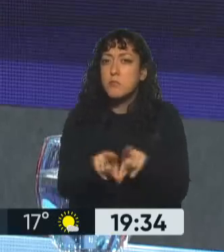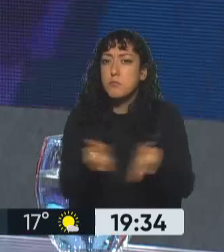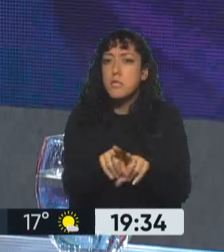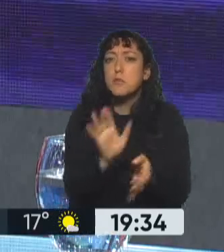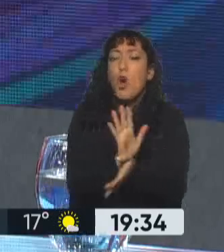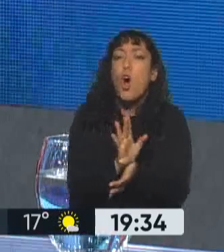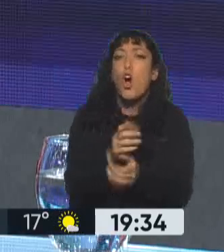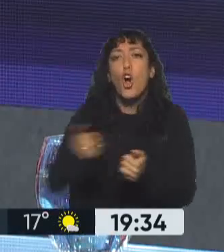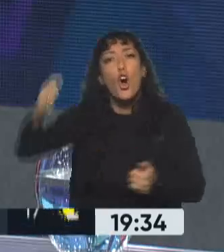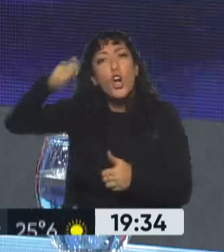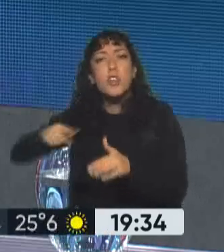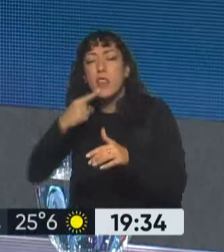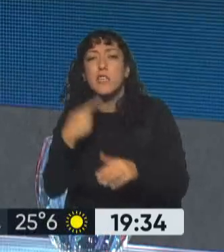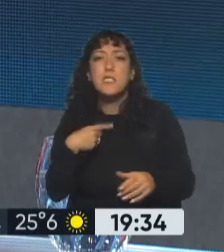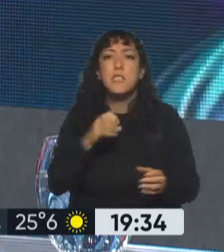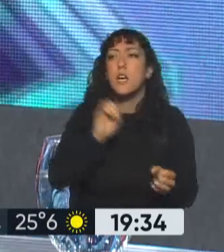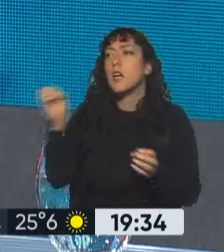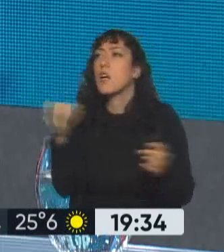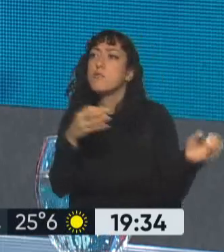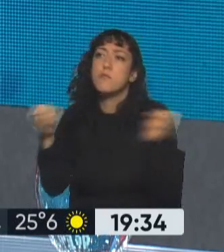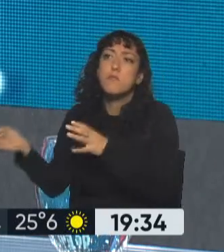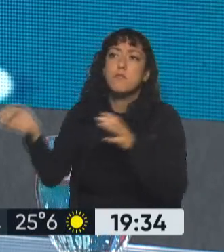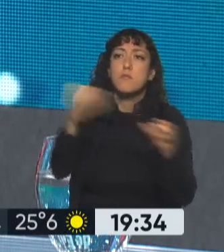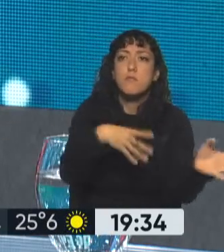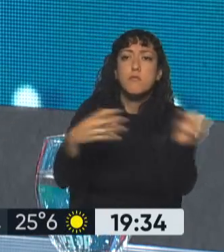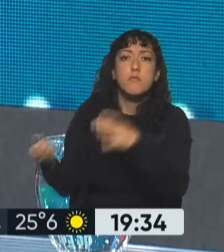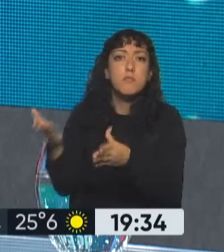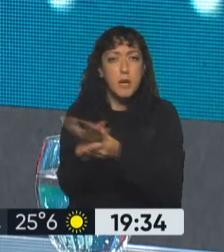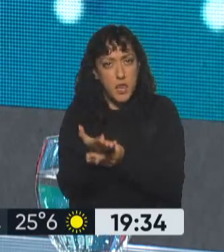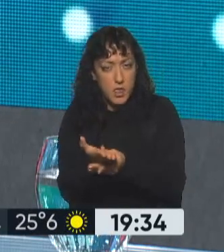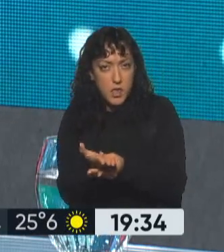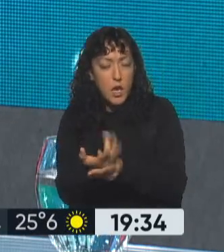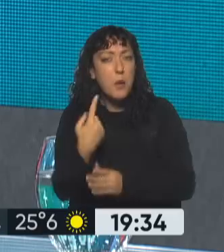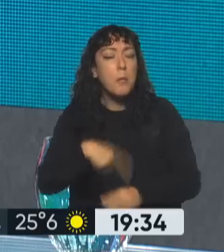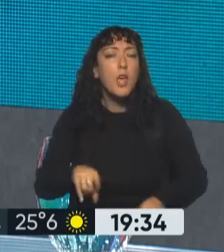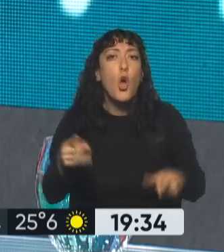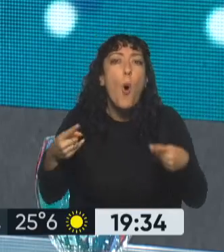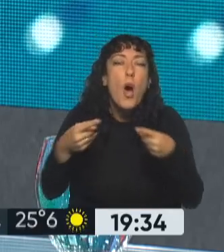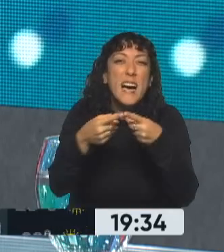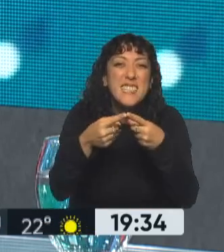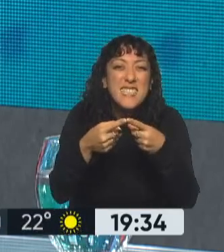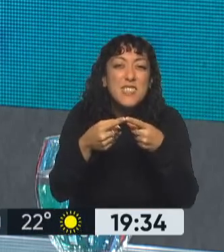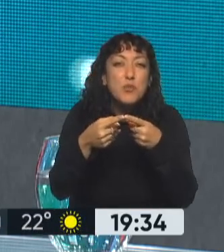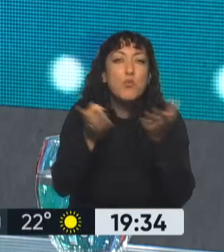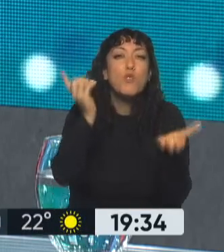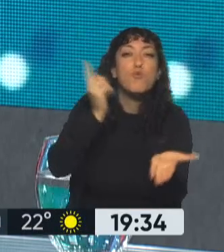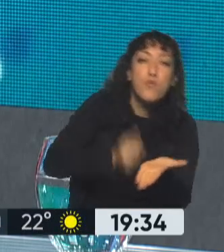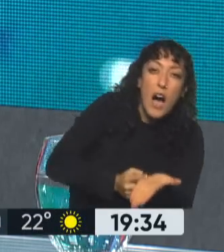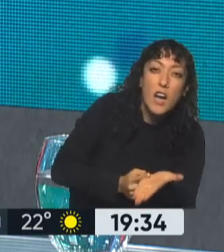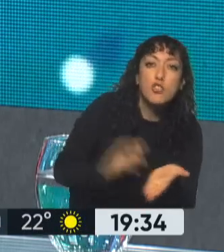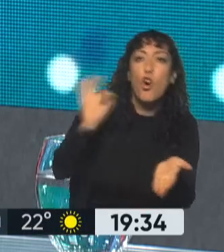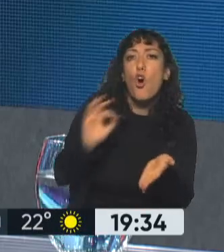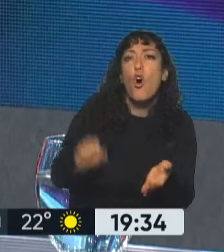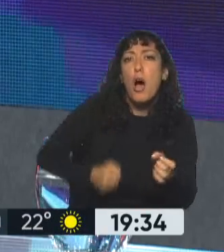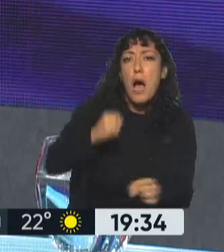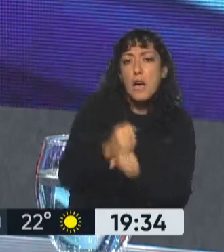aire, girando de vocalía en vocalía, pero no había una intención directa de un fallo, o por lo menos no se había comunicado a